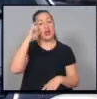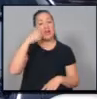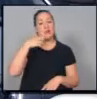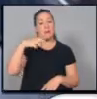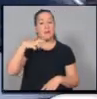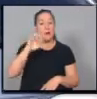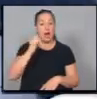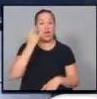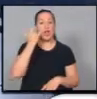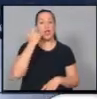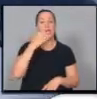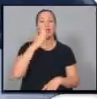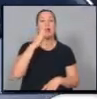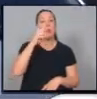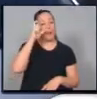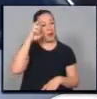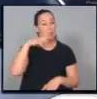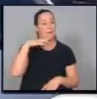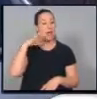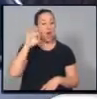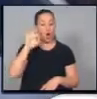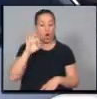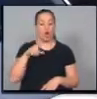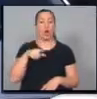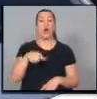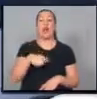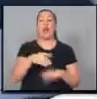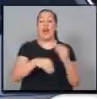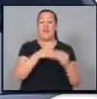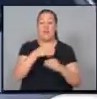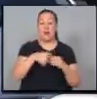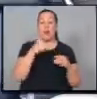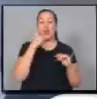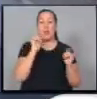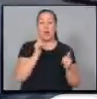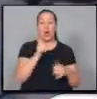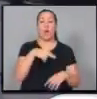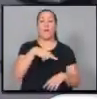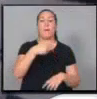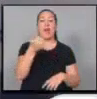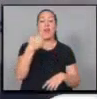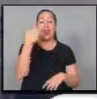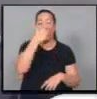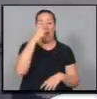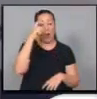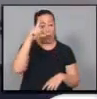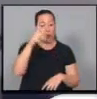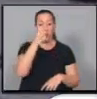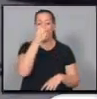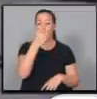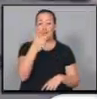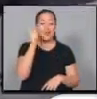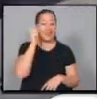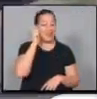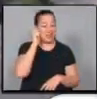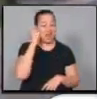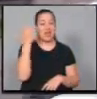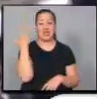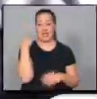lo que sucedió. Imagínense la familia de este joven, de Nahuel, 23 años. Anoche, cerca de